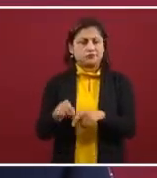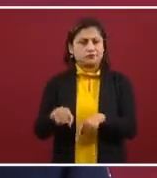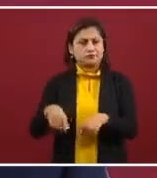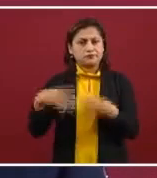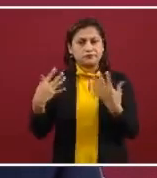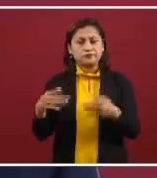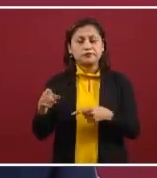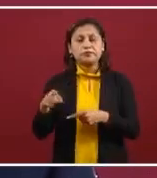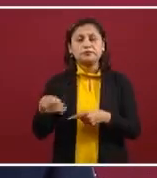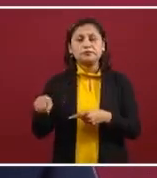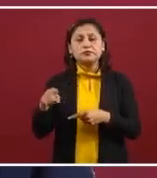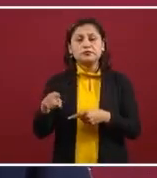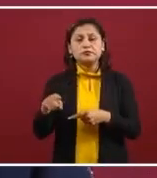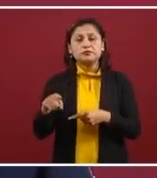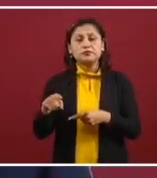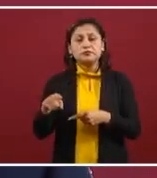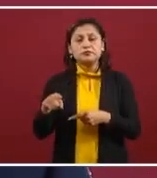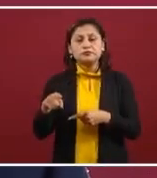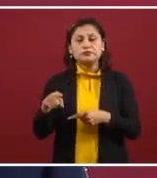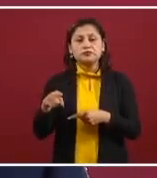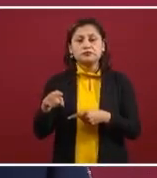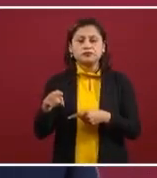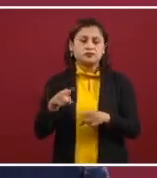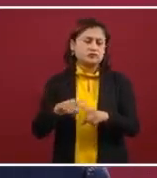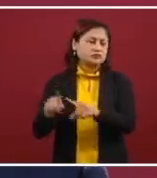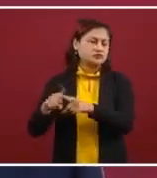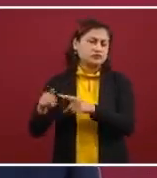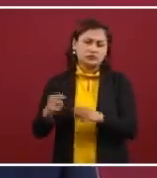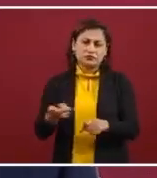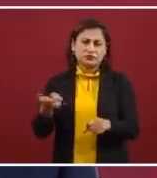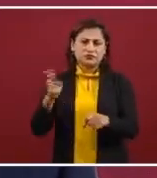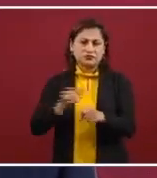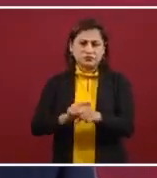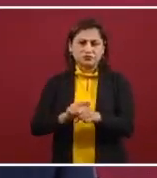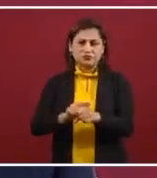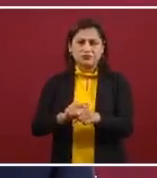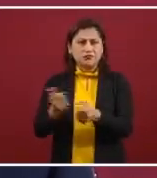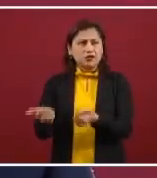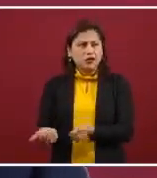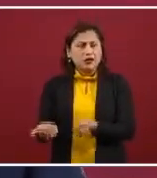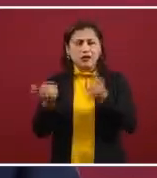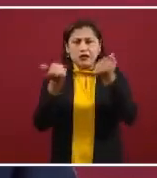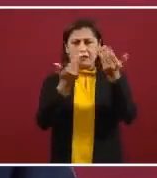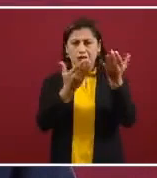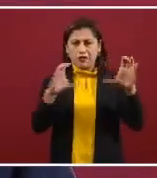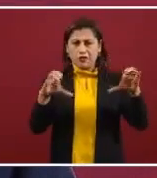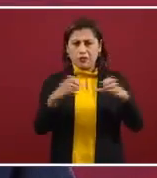sí, en general, cómo llegan hasta las comunidades más apartadas,